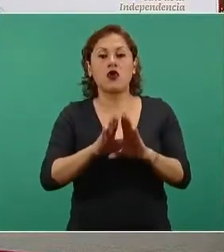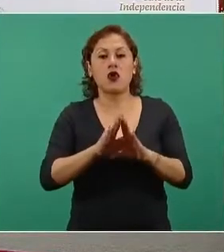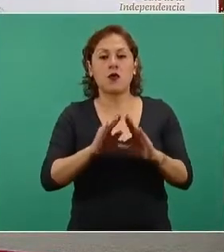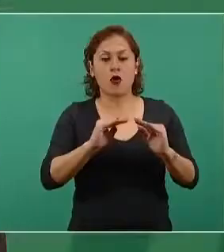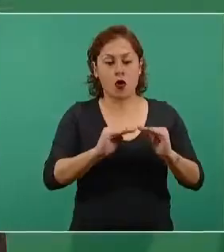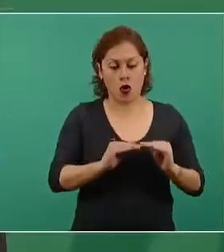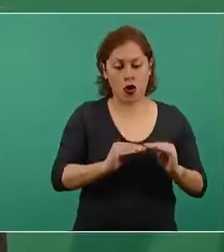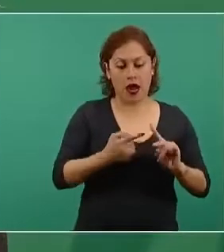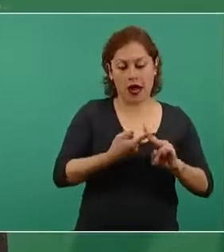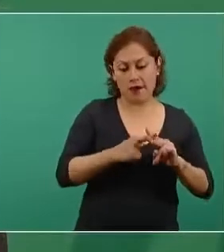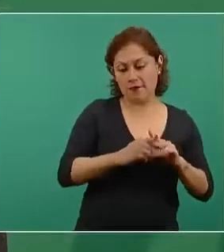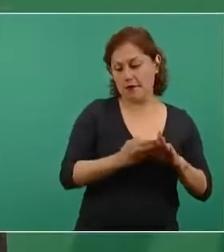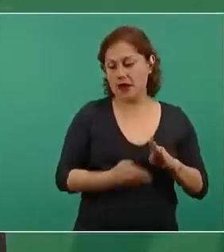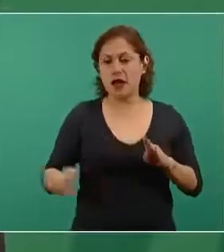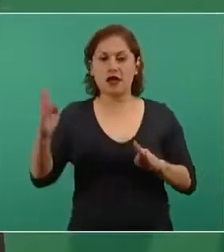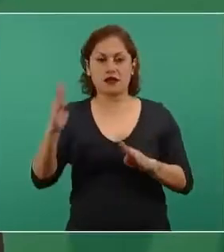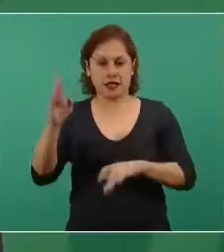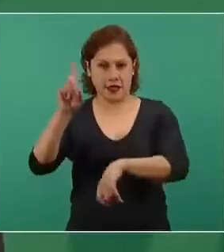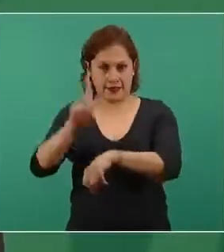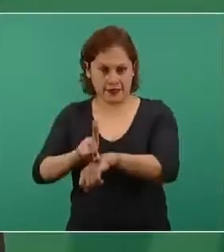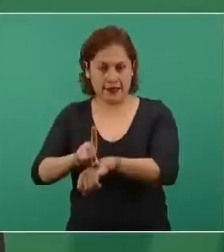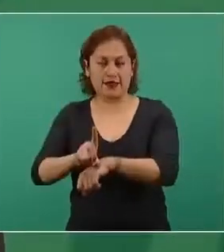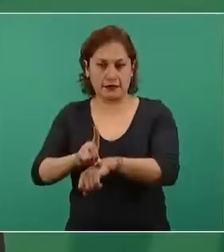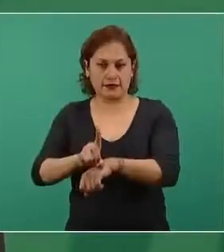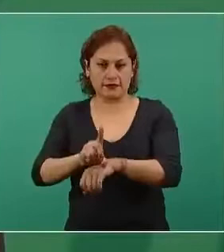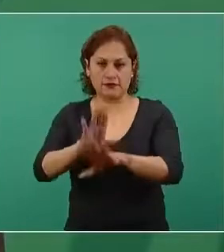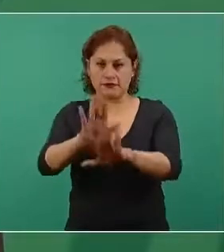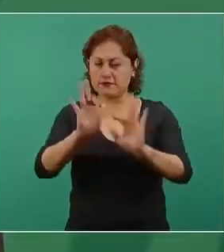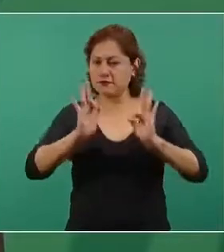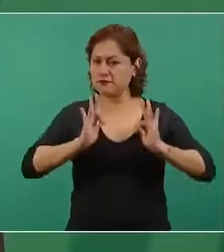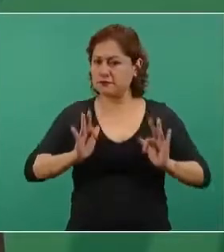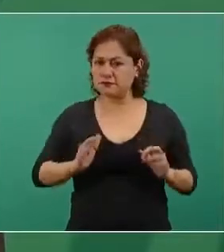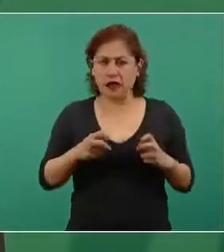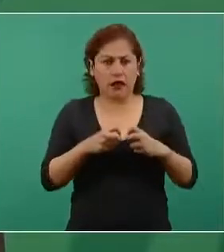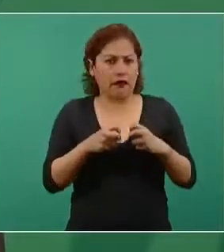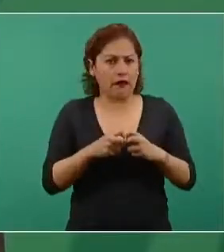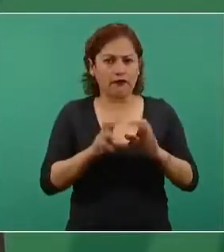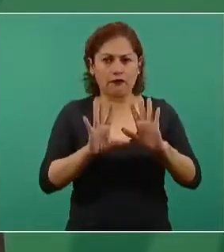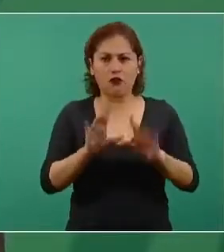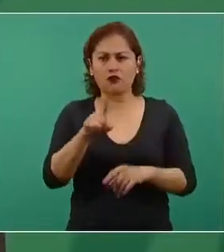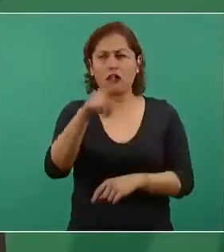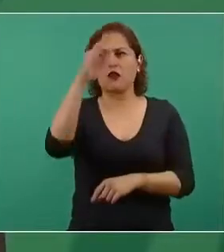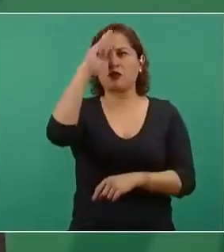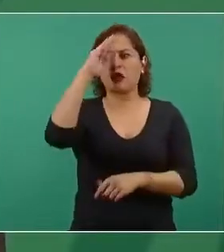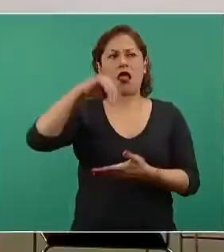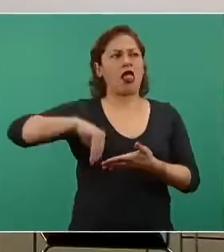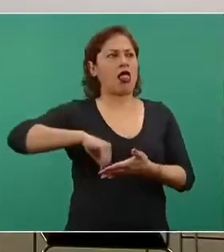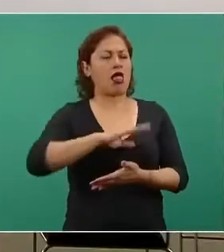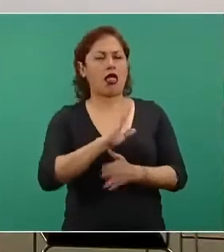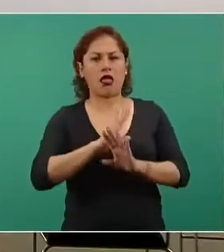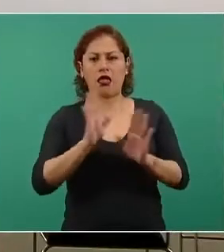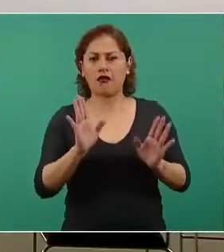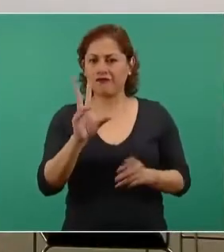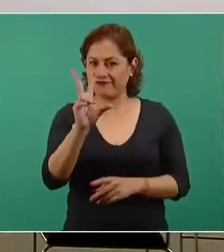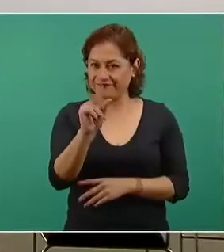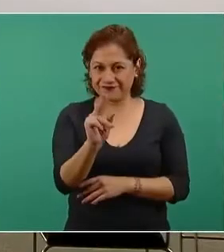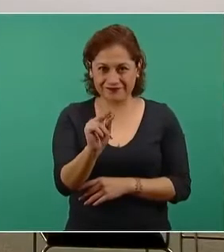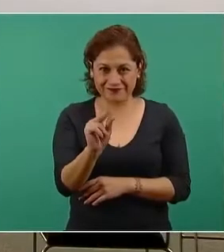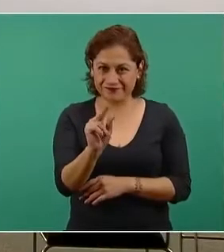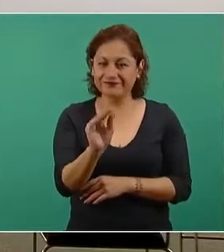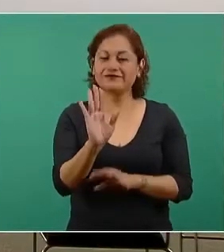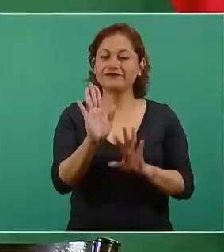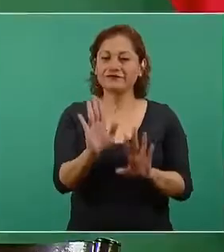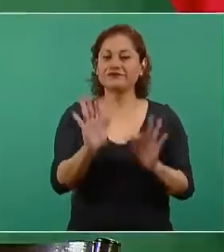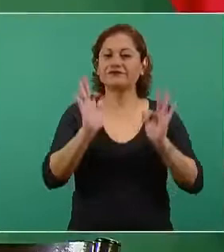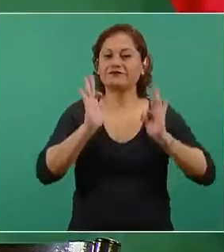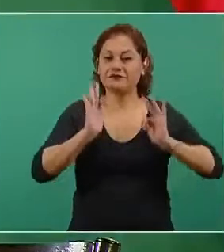su próxima dosis, ¿no? Pero no desesperen y no van a quedar fuera, porque lo que tenemos entendido es que estos periodos